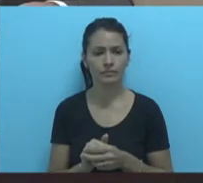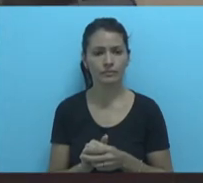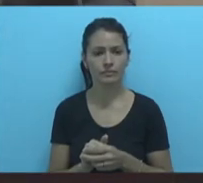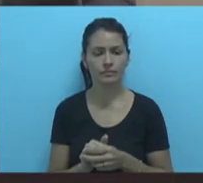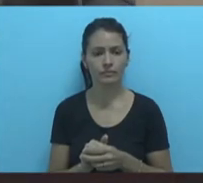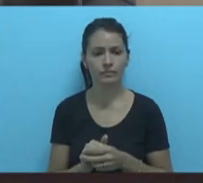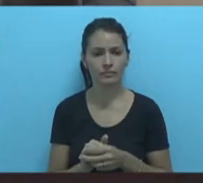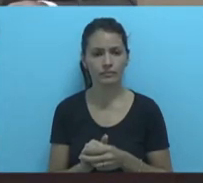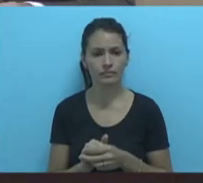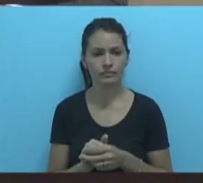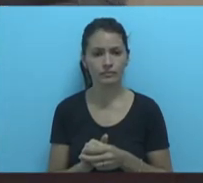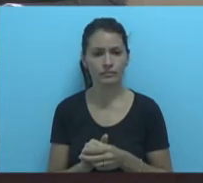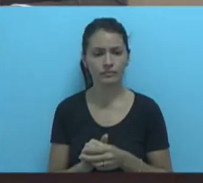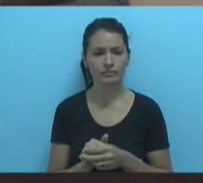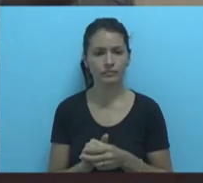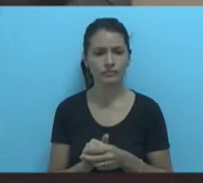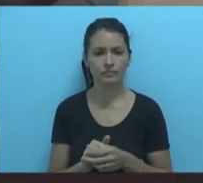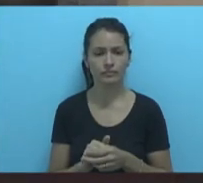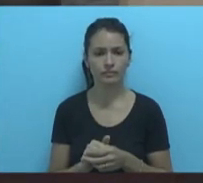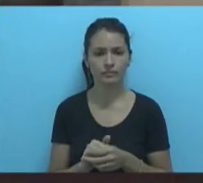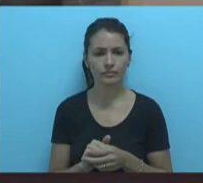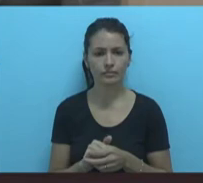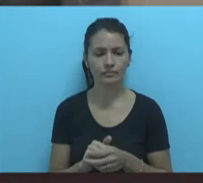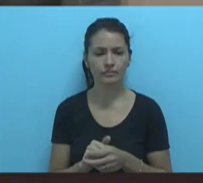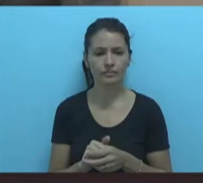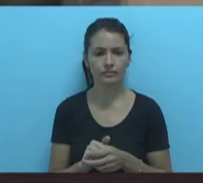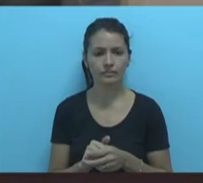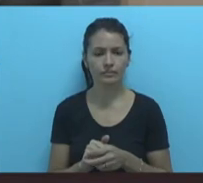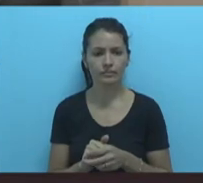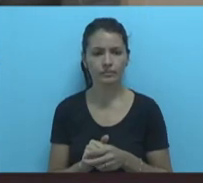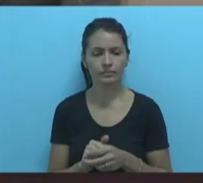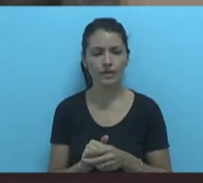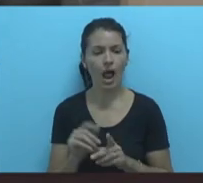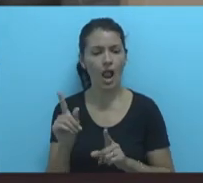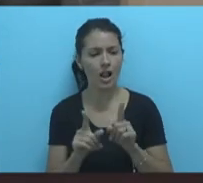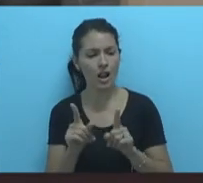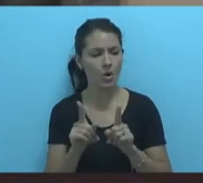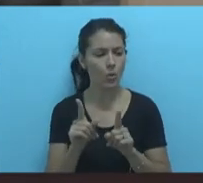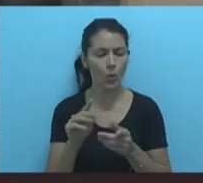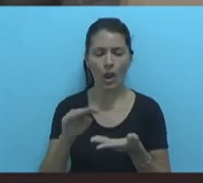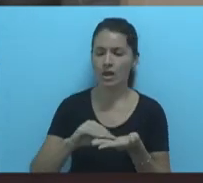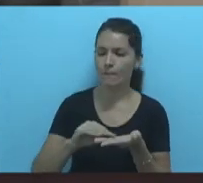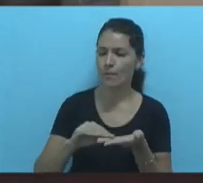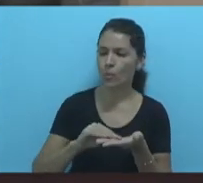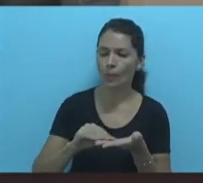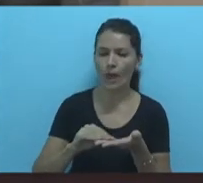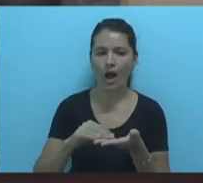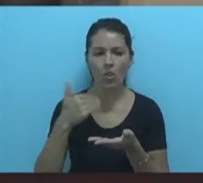algún diputado o alguna diputada tiene alguna observación que hacer sobre las declaraciones de interés contenidas en este